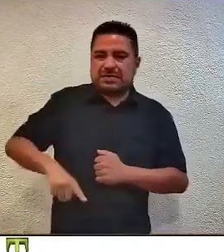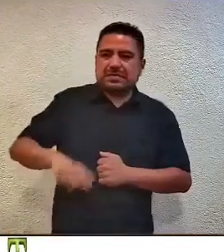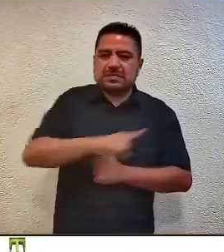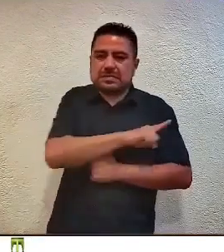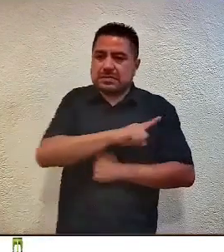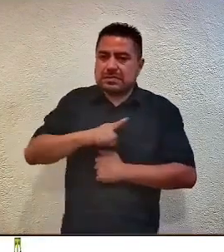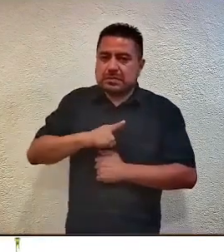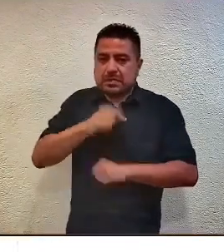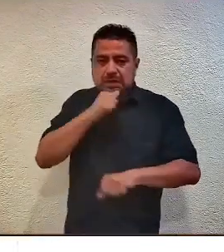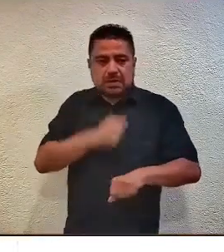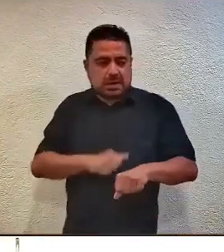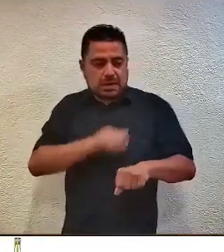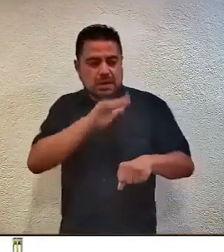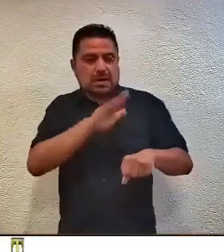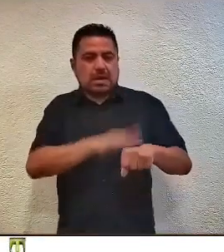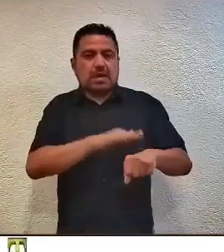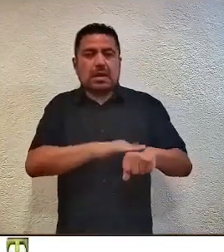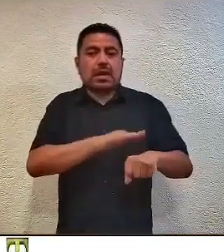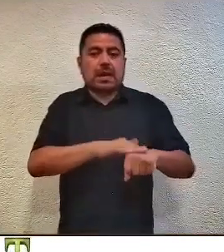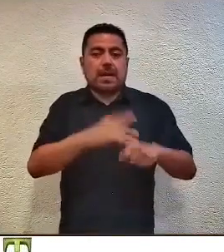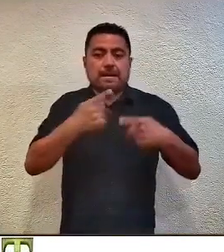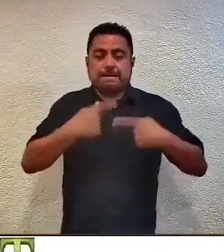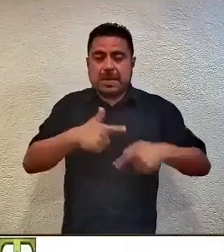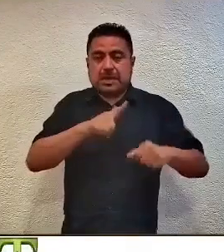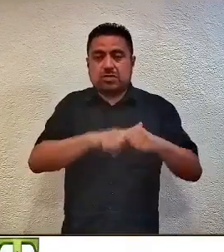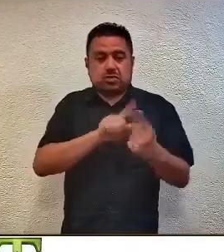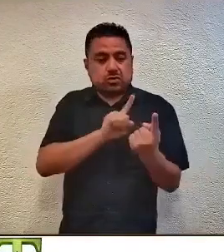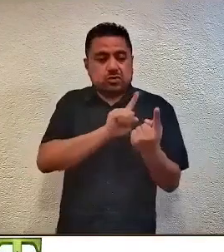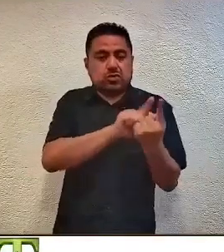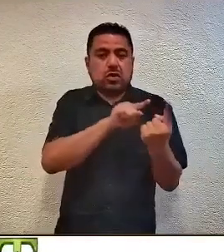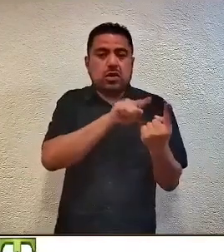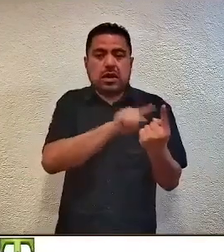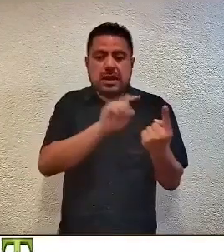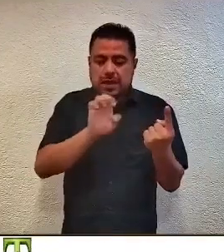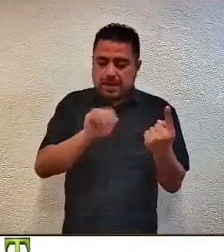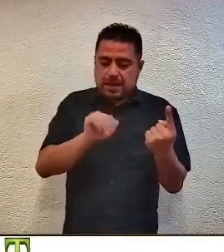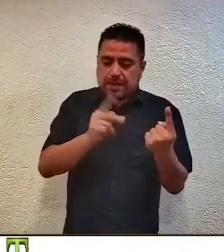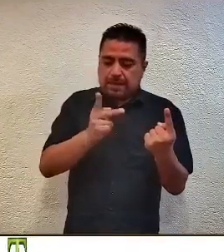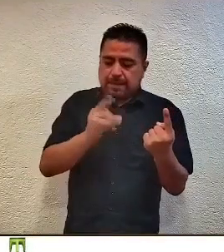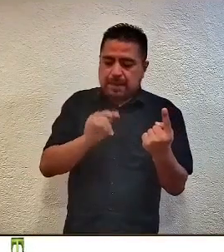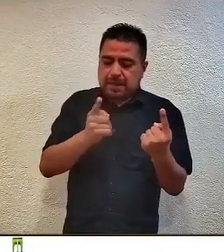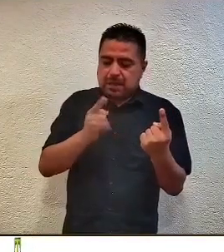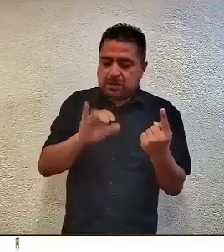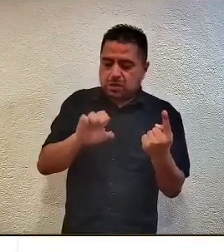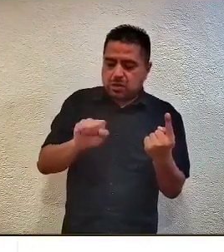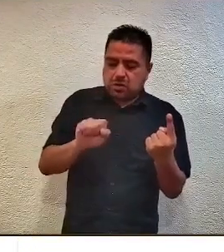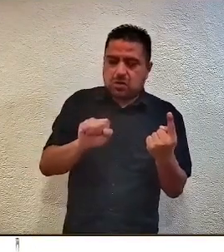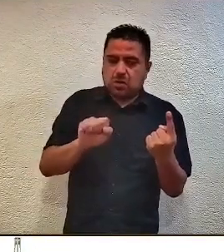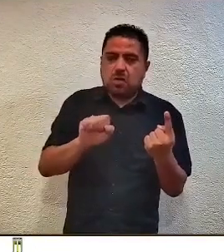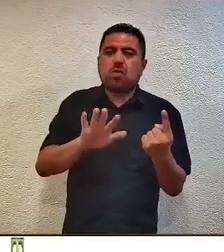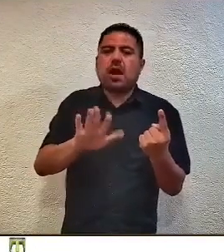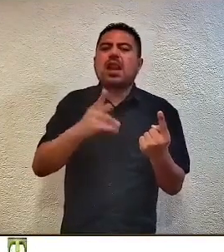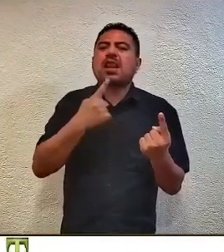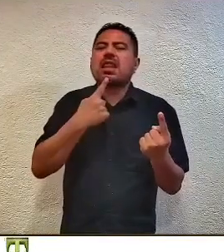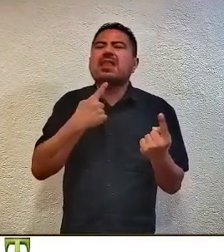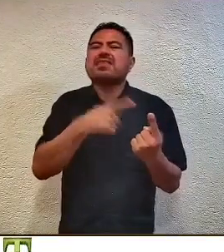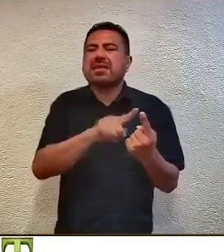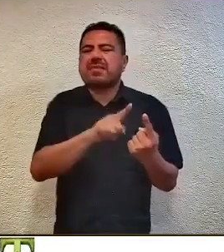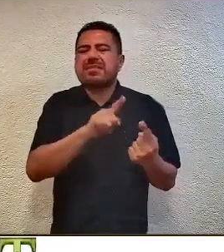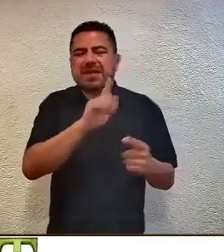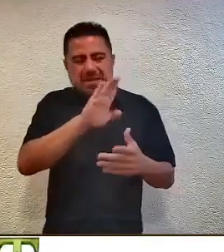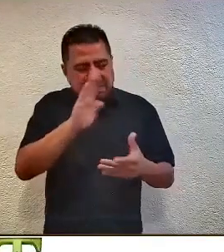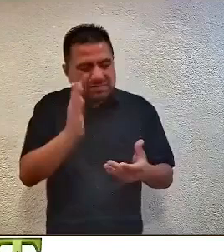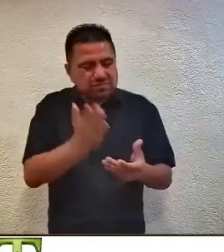efectuara las notificaciones personalmente al ciudadano Elpidio Olivera Viterbo de la demanda y sus